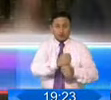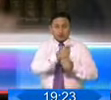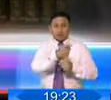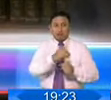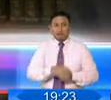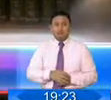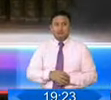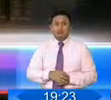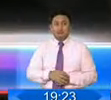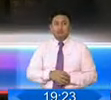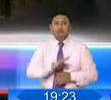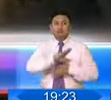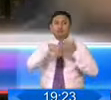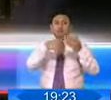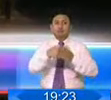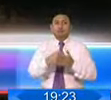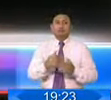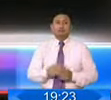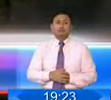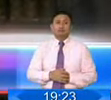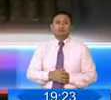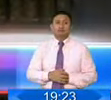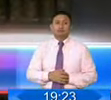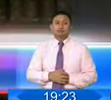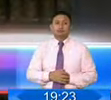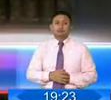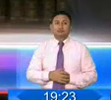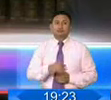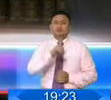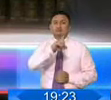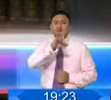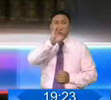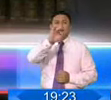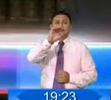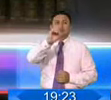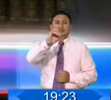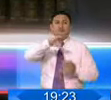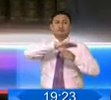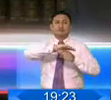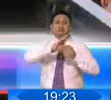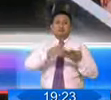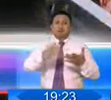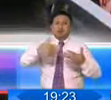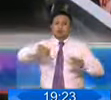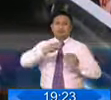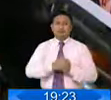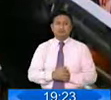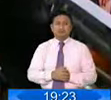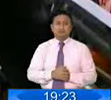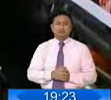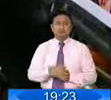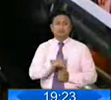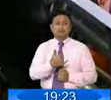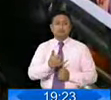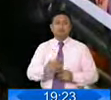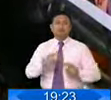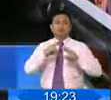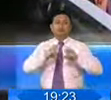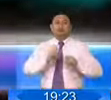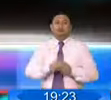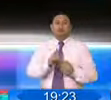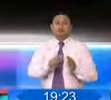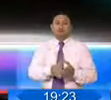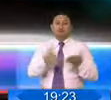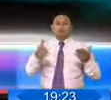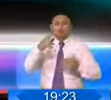la seguridad a todas las 180 embajadas que habrán por allí. Y es que según una investigación del diario